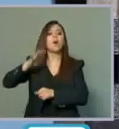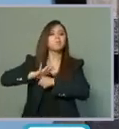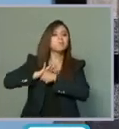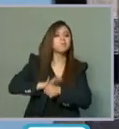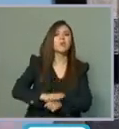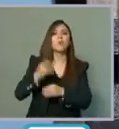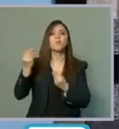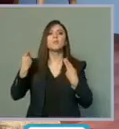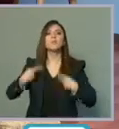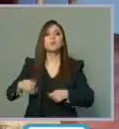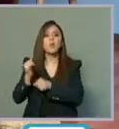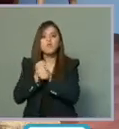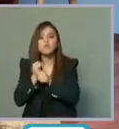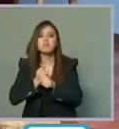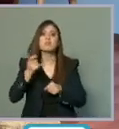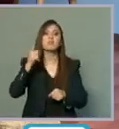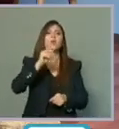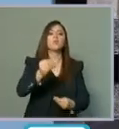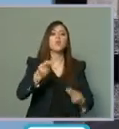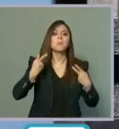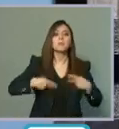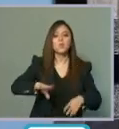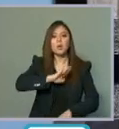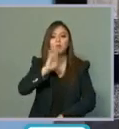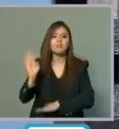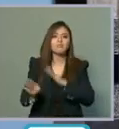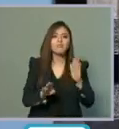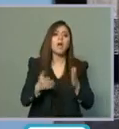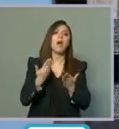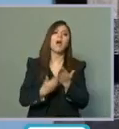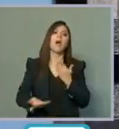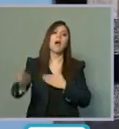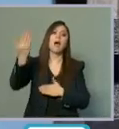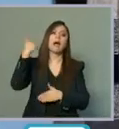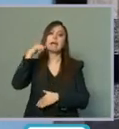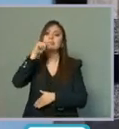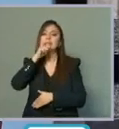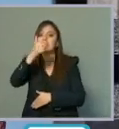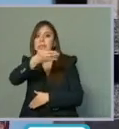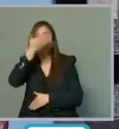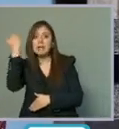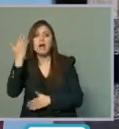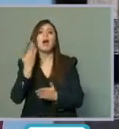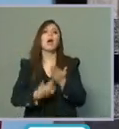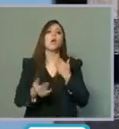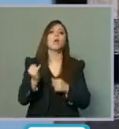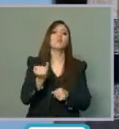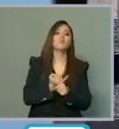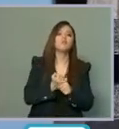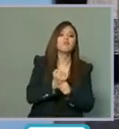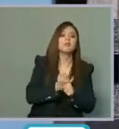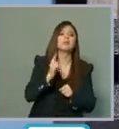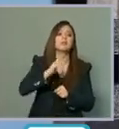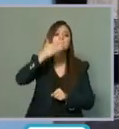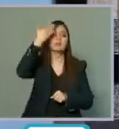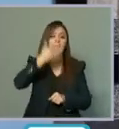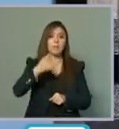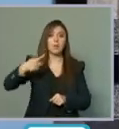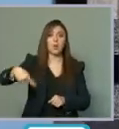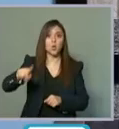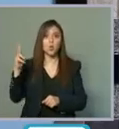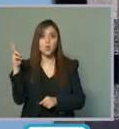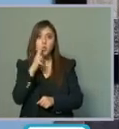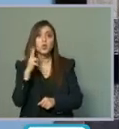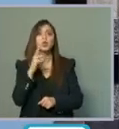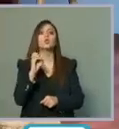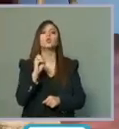muchas muertes, ¿no? Que ahora sabemos, y que en ese momento no se sabía, y obviamente pues los rusos o los soviéticos no querían